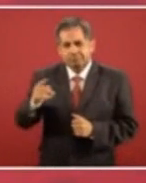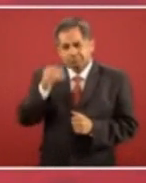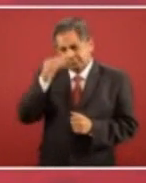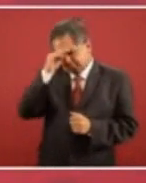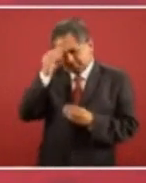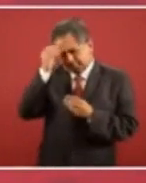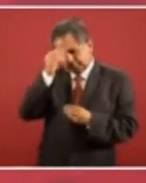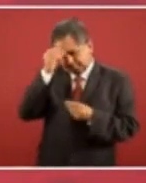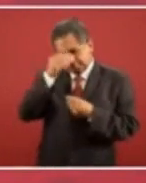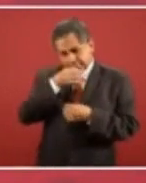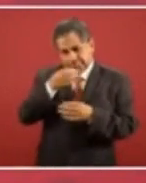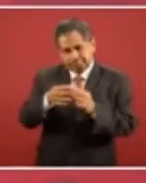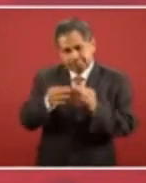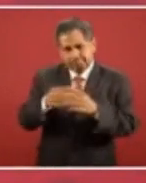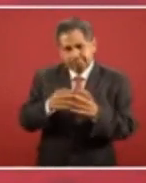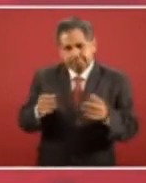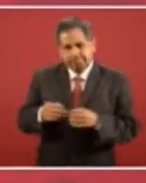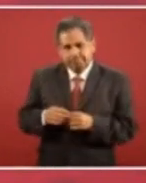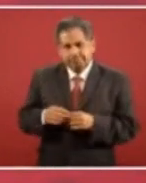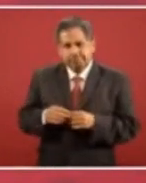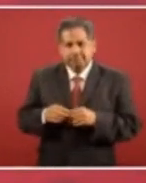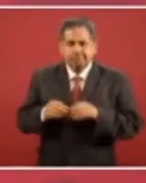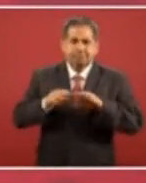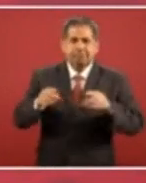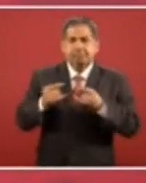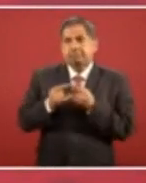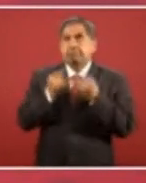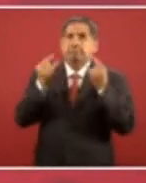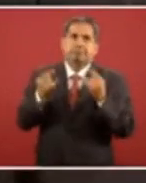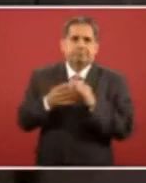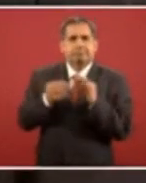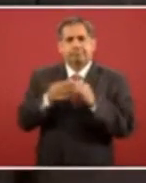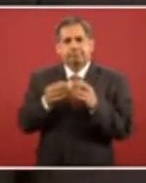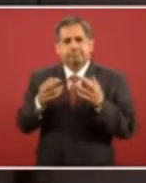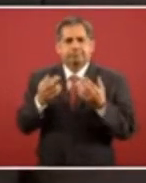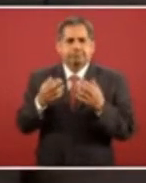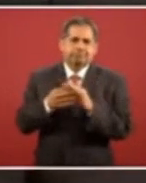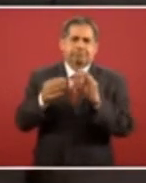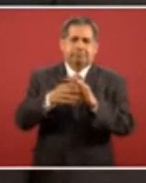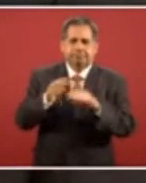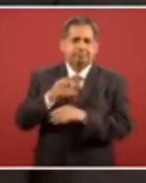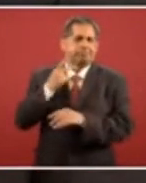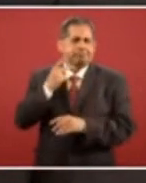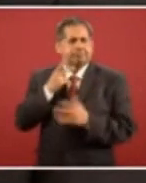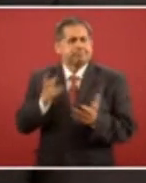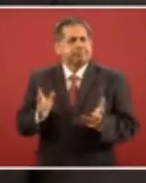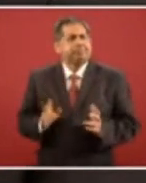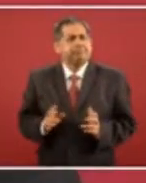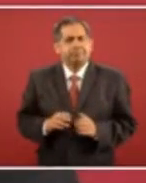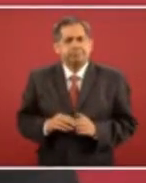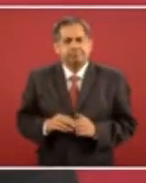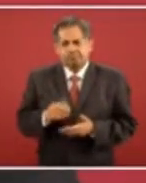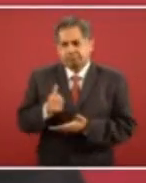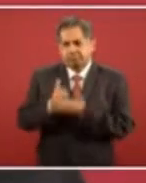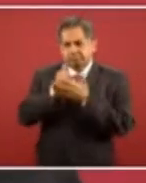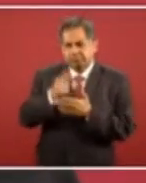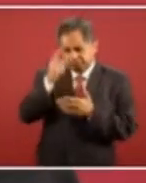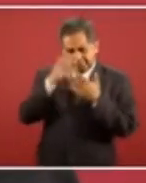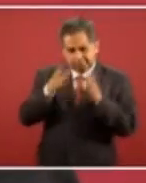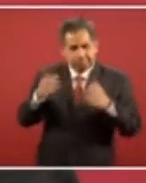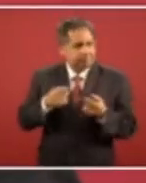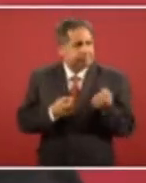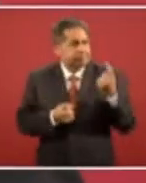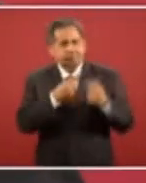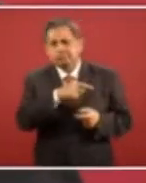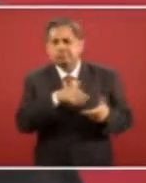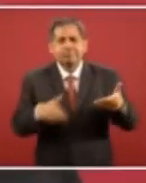reflexiones, estas cápsulas de historia y de política, pero ayuda. Lo que les molesta